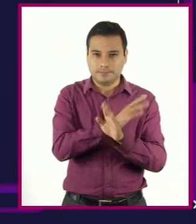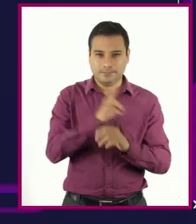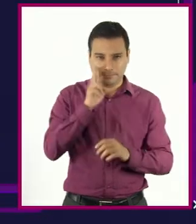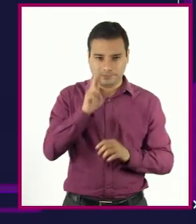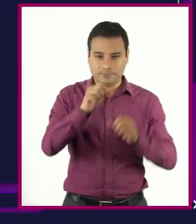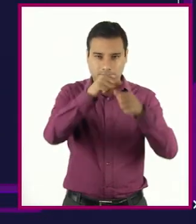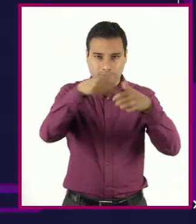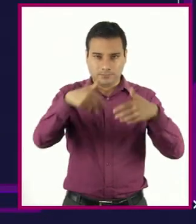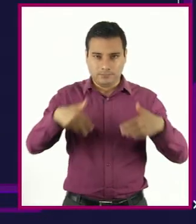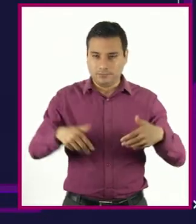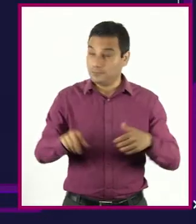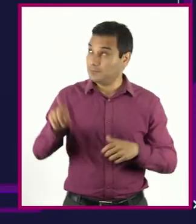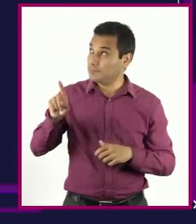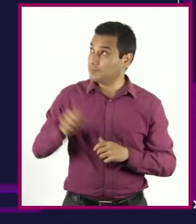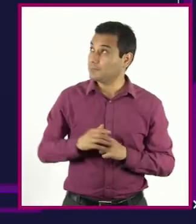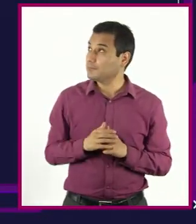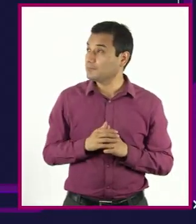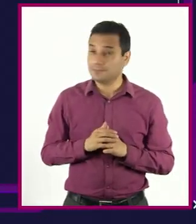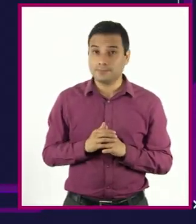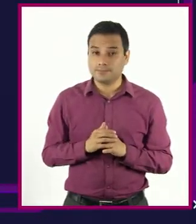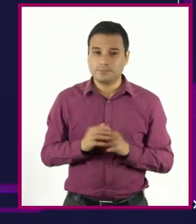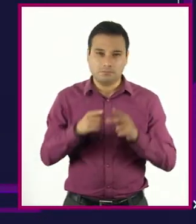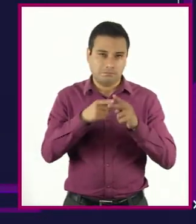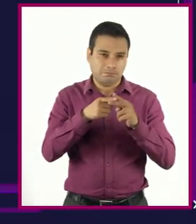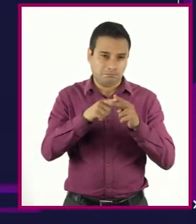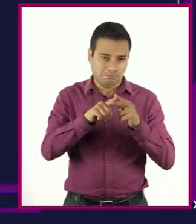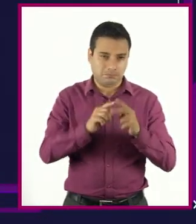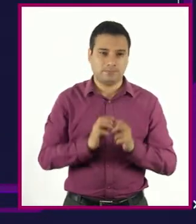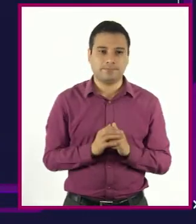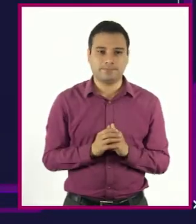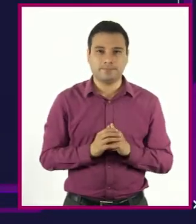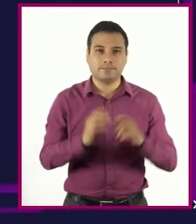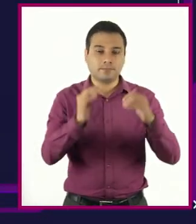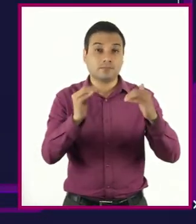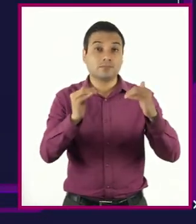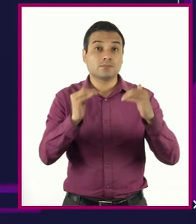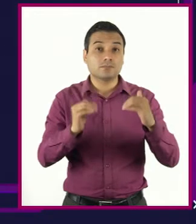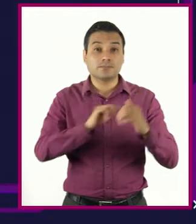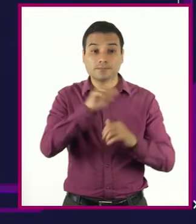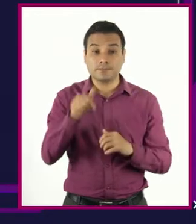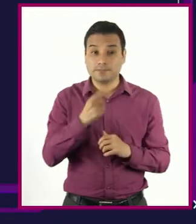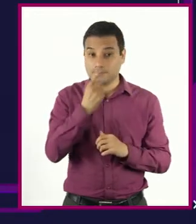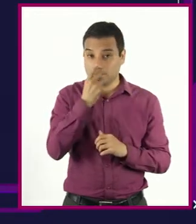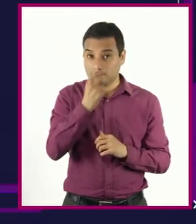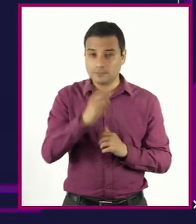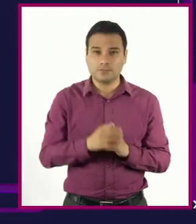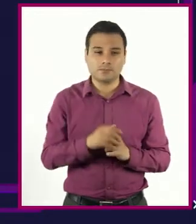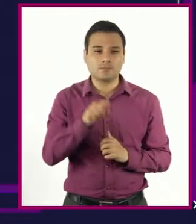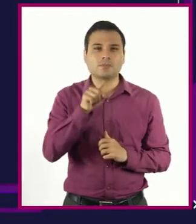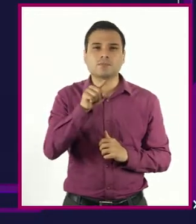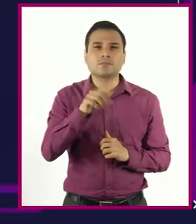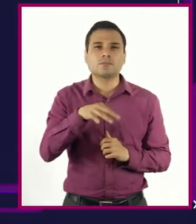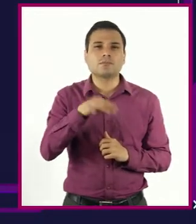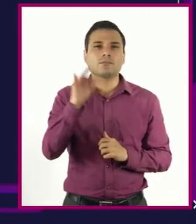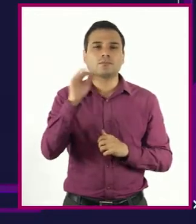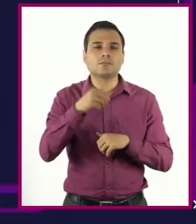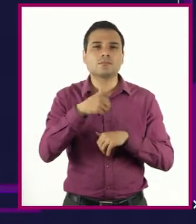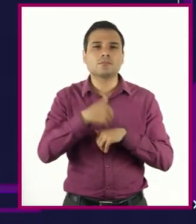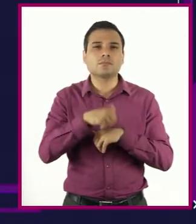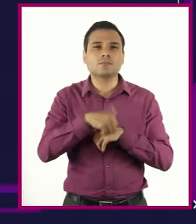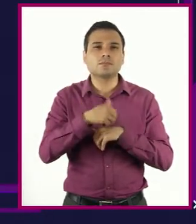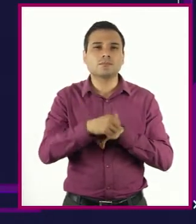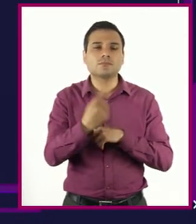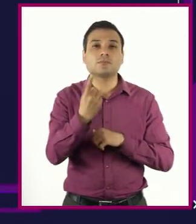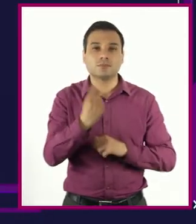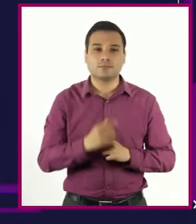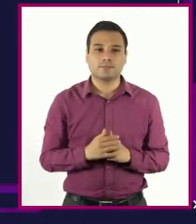flujo y para ello se parte del inicio. La primera instrucción es seleccionar el primer valor,